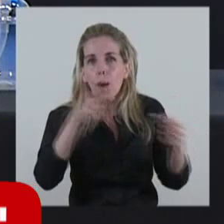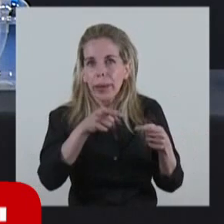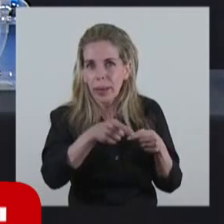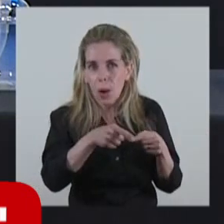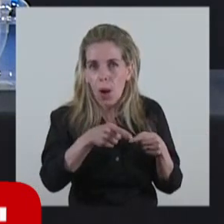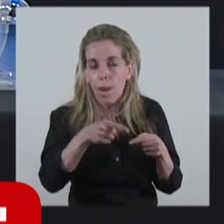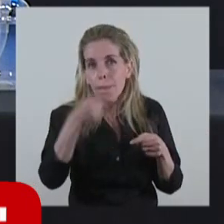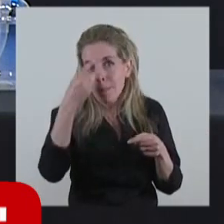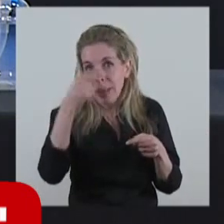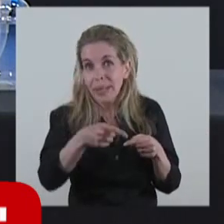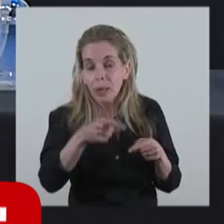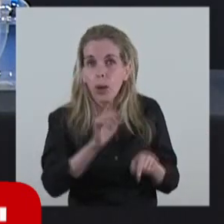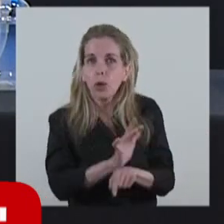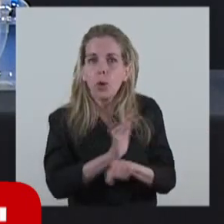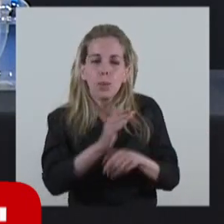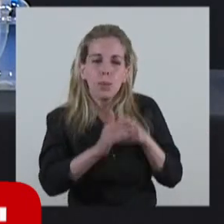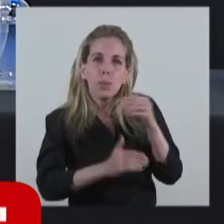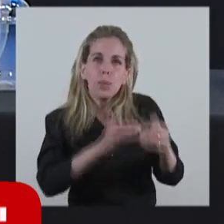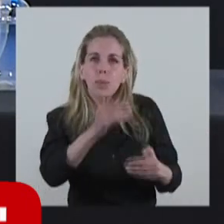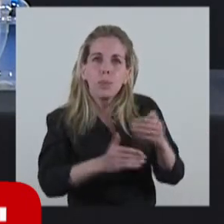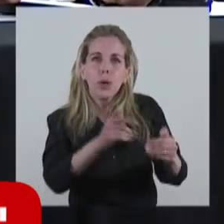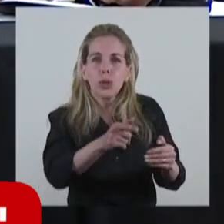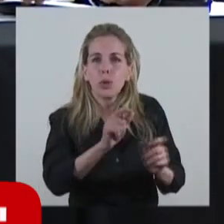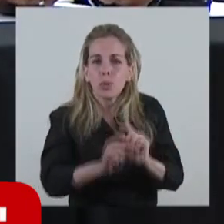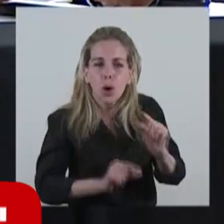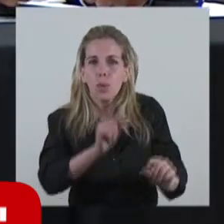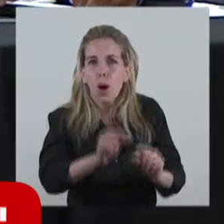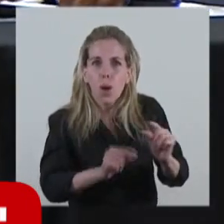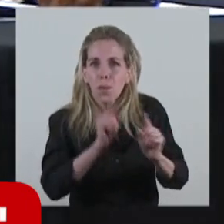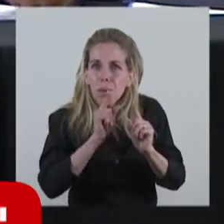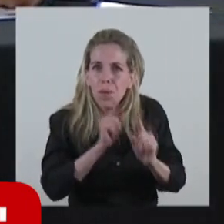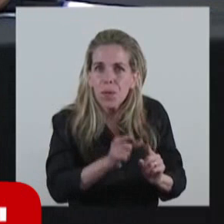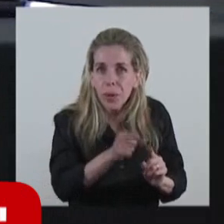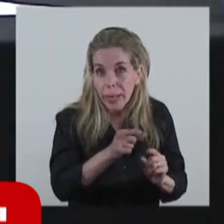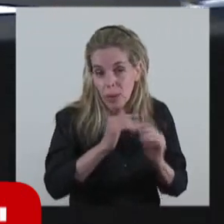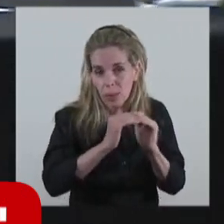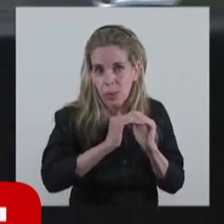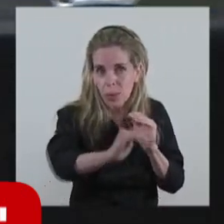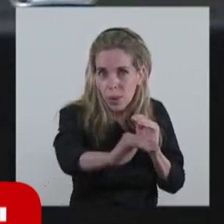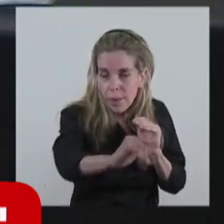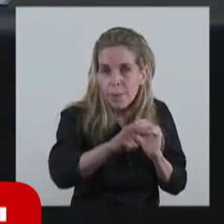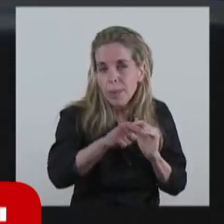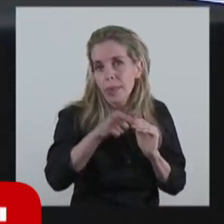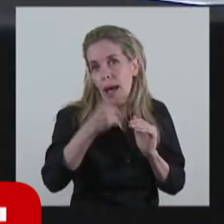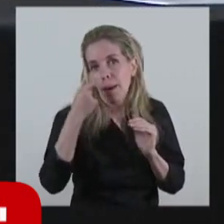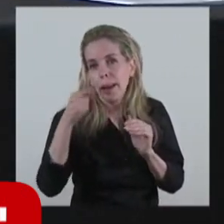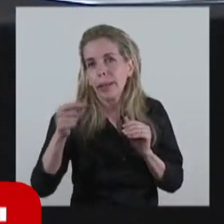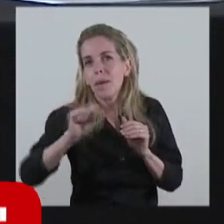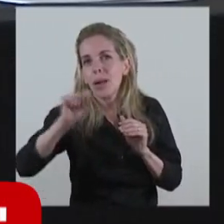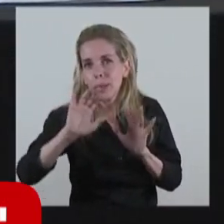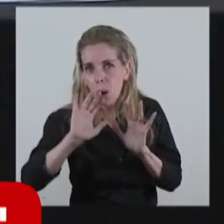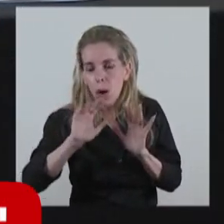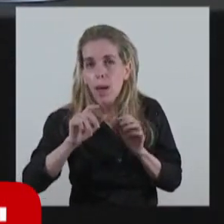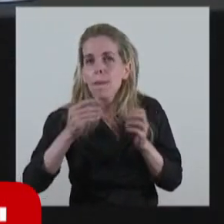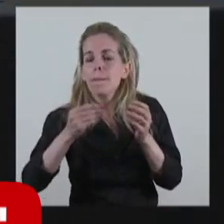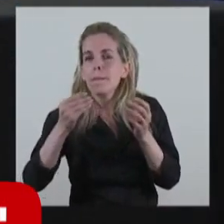a lo largo de lo que es un proceso gradual y persistente que se pueda sostener en el tiempo de desinflación. El proyecto de ley